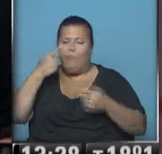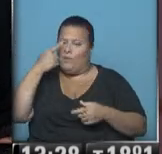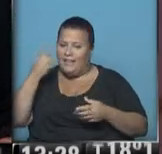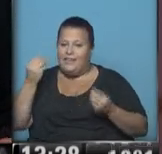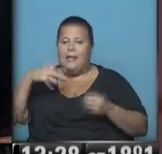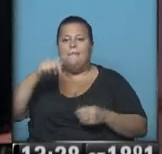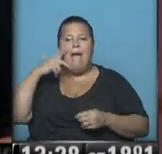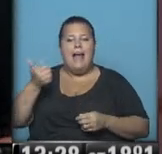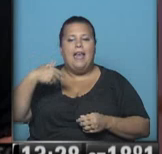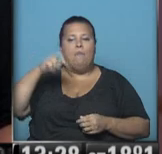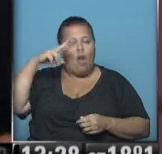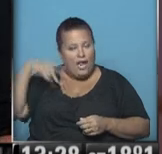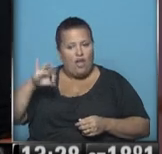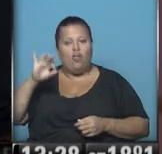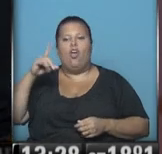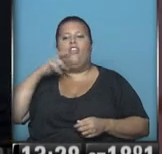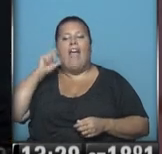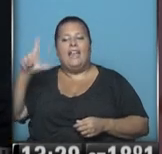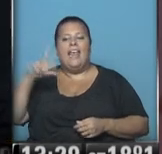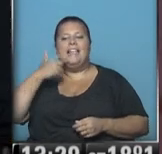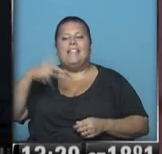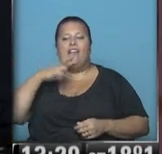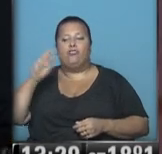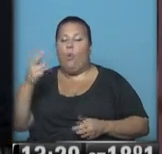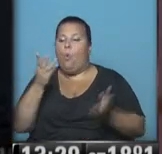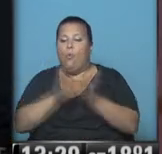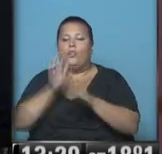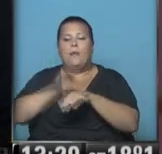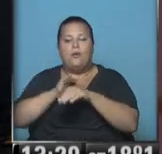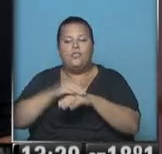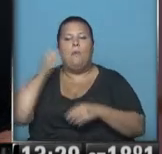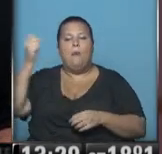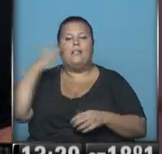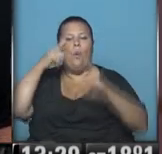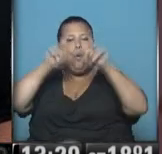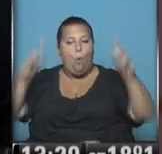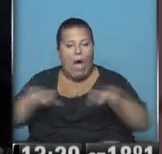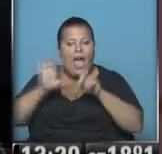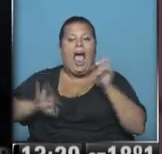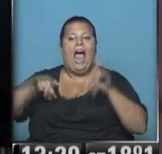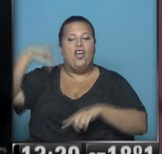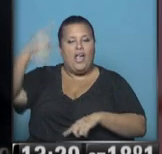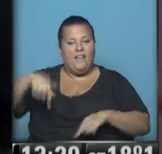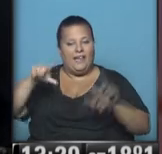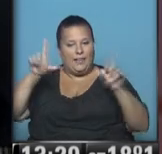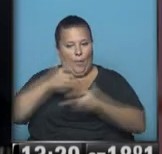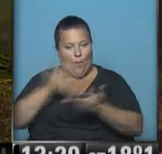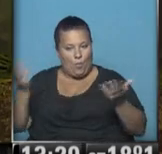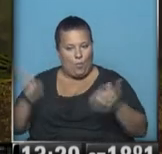que tienen María Moreno y Daniel Santoro. Juntos son los responsables del programa La Patria a Cuadros, que va a estar el año que viene en la televisión